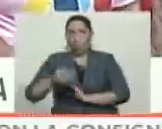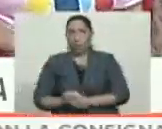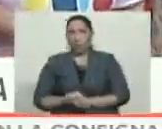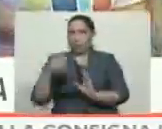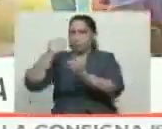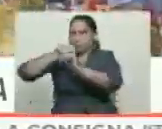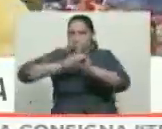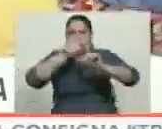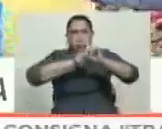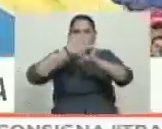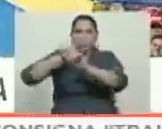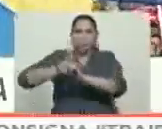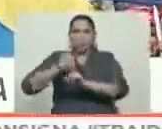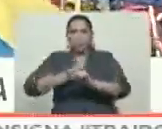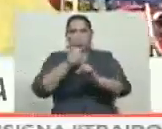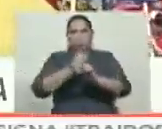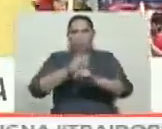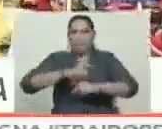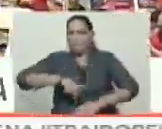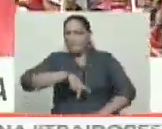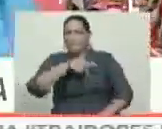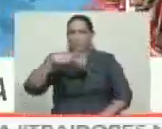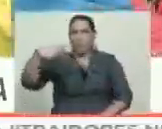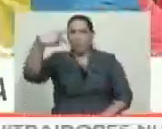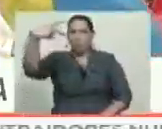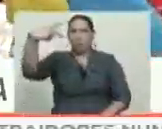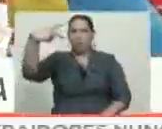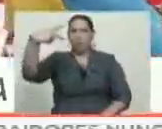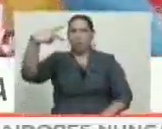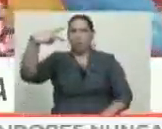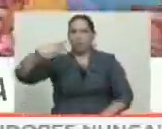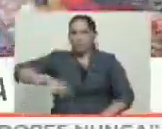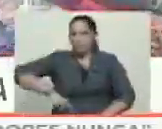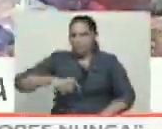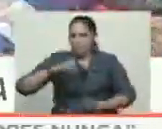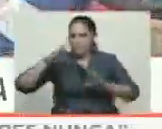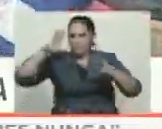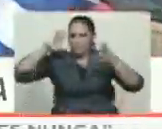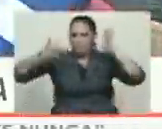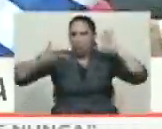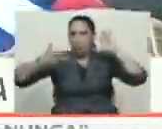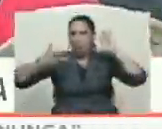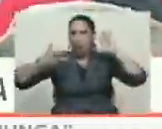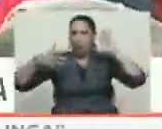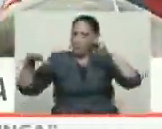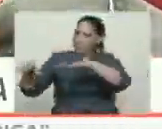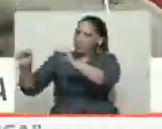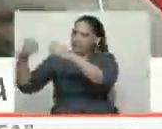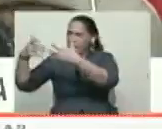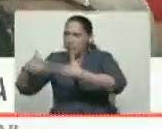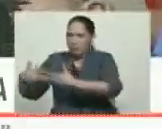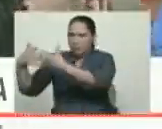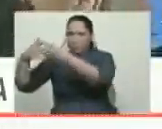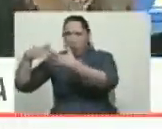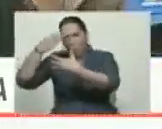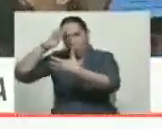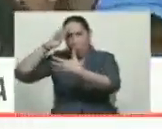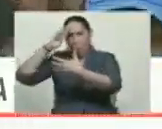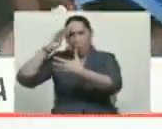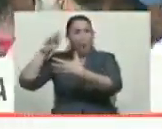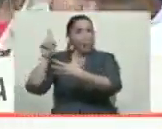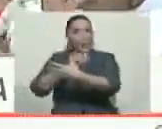lucha, tanta pasión, tanta furia del imperialismo con Cuba y no han podido, y con Venezuela tampoco